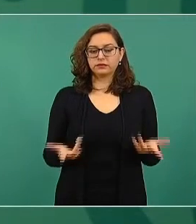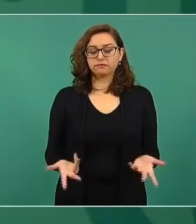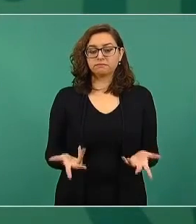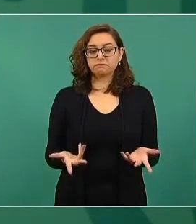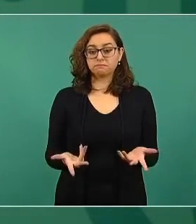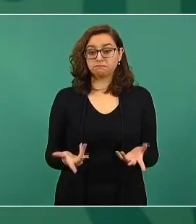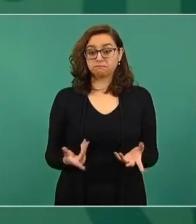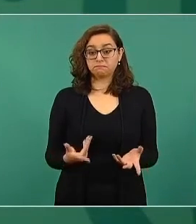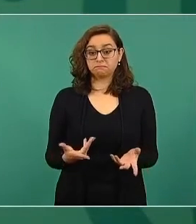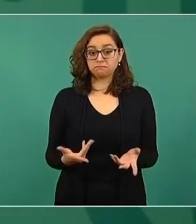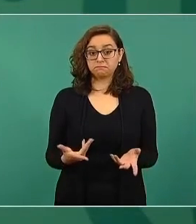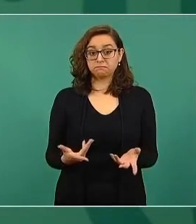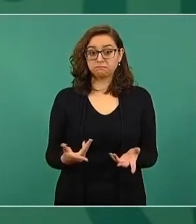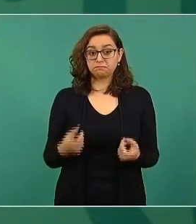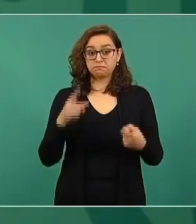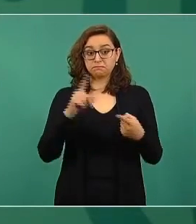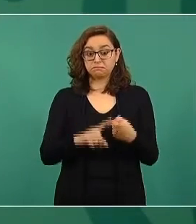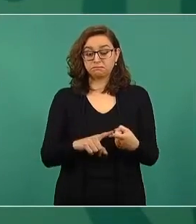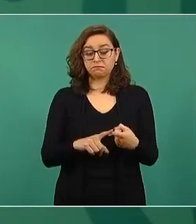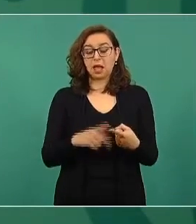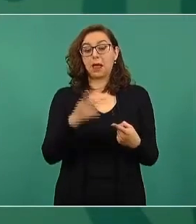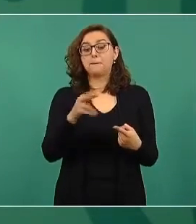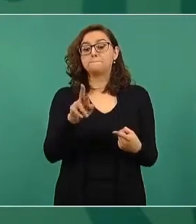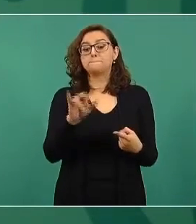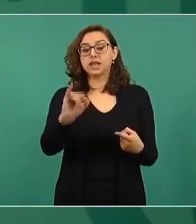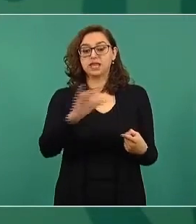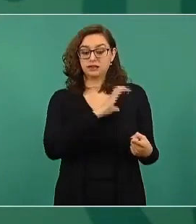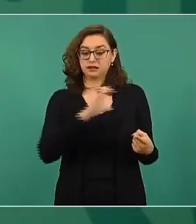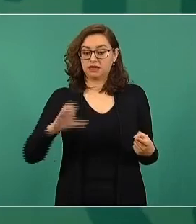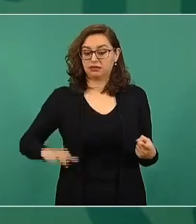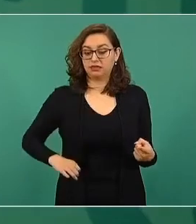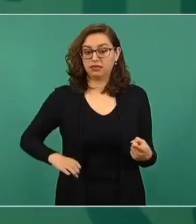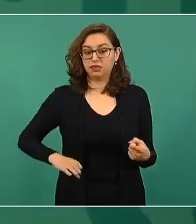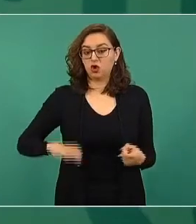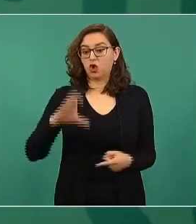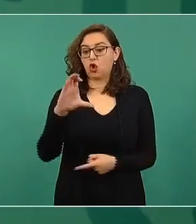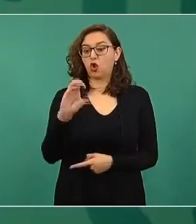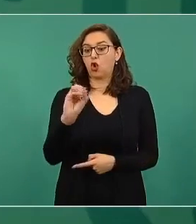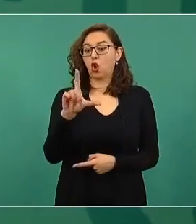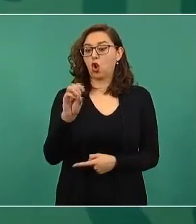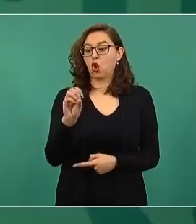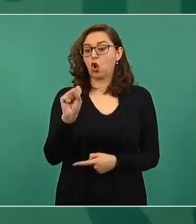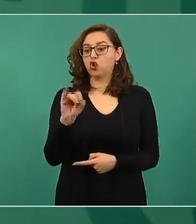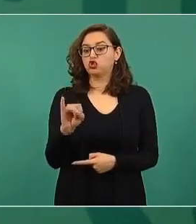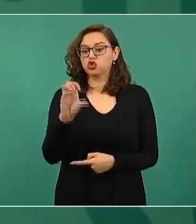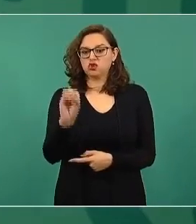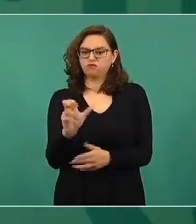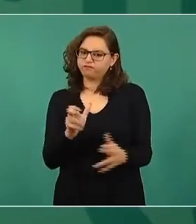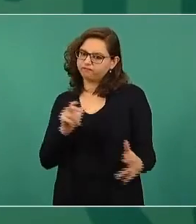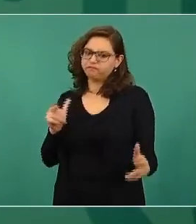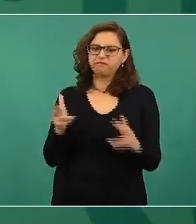Asesinaron al candidato del PRI, Luis Donaldo Colosio.